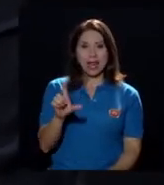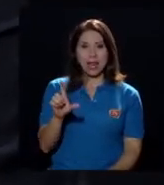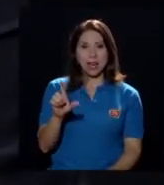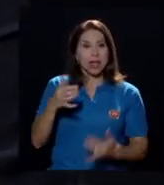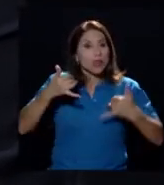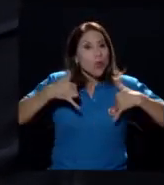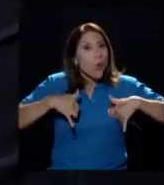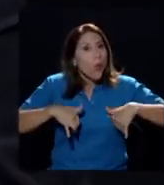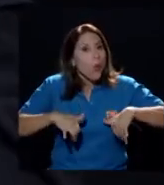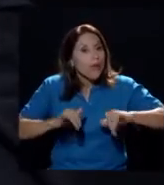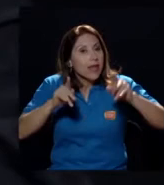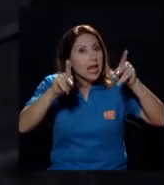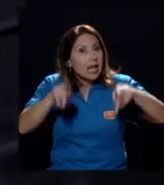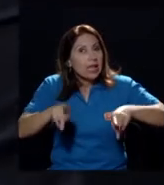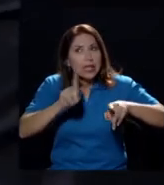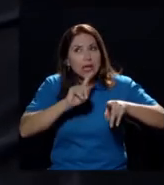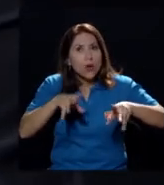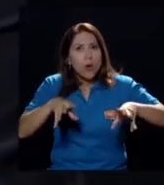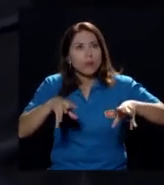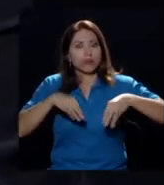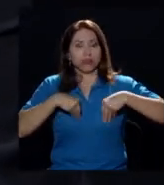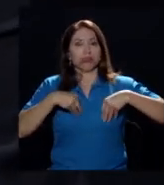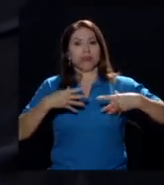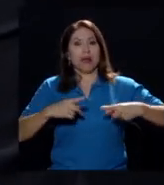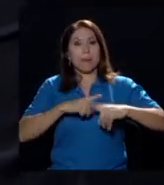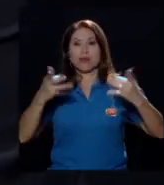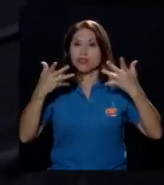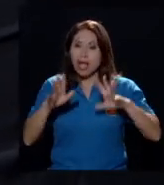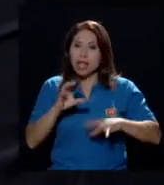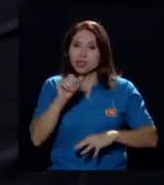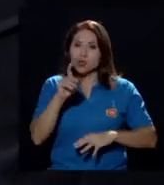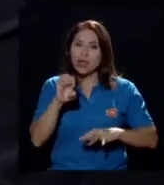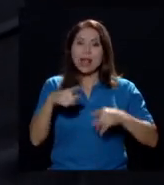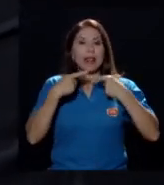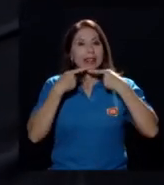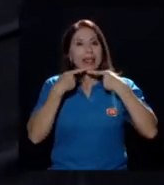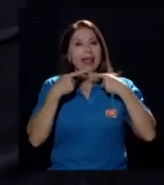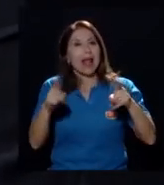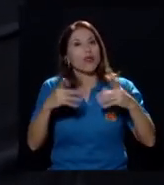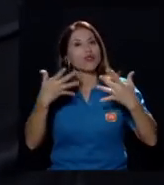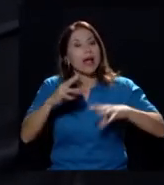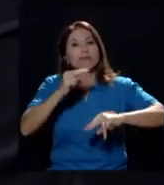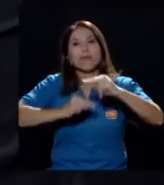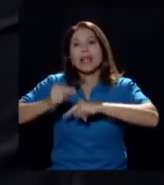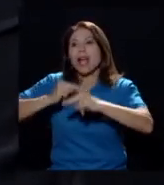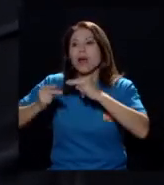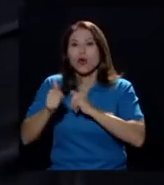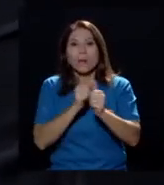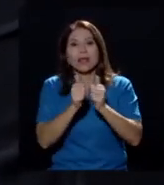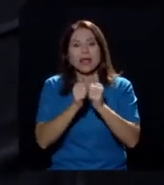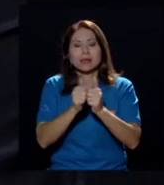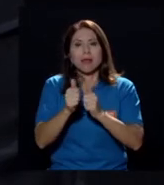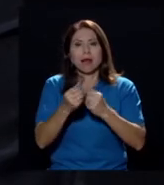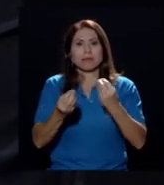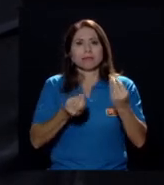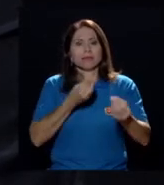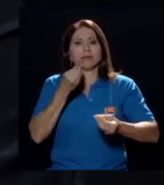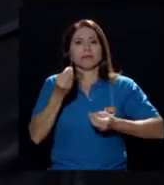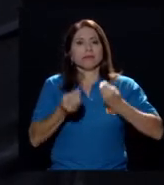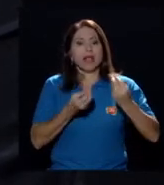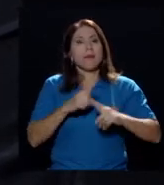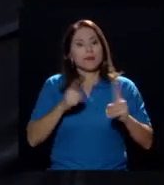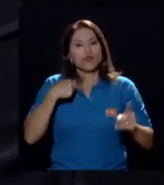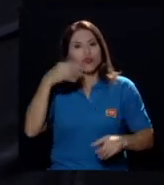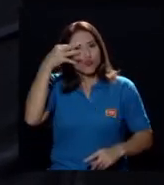asimila, declaró un mercado en competencia, ¿verdad? Que eso es inédito en ese sector, al menos. Entonces, sí, creo yo que ha